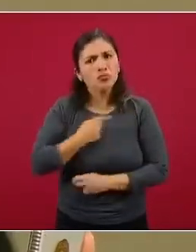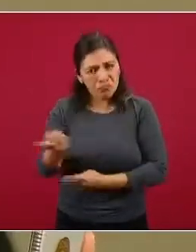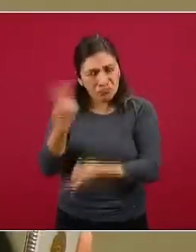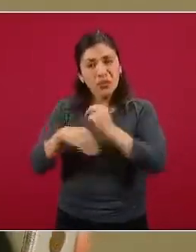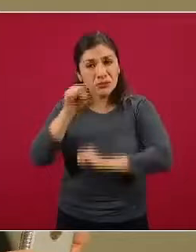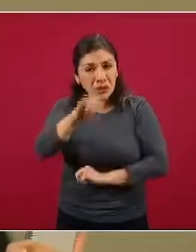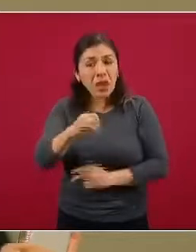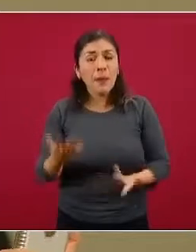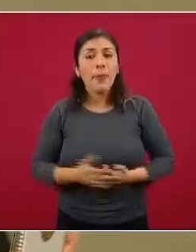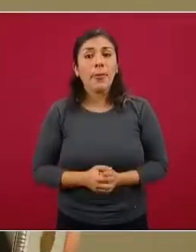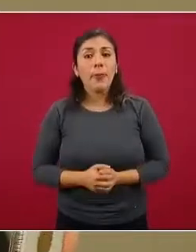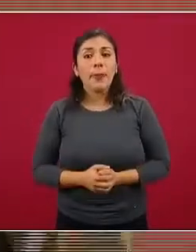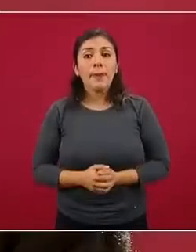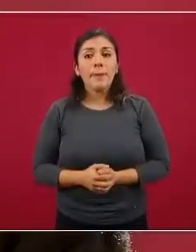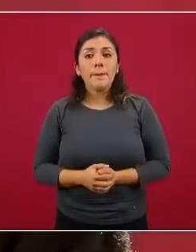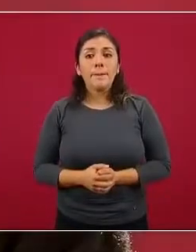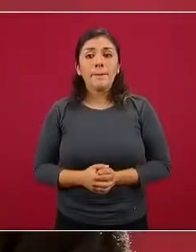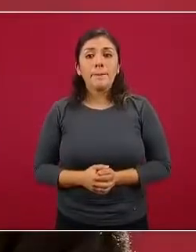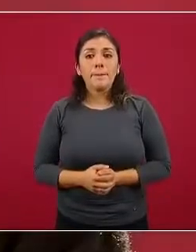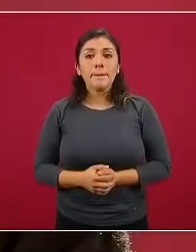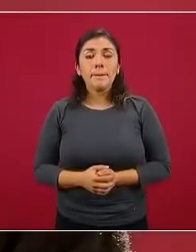eso. Sí,